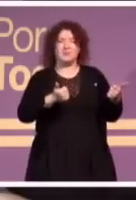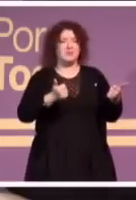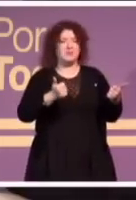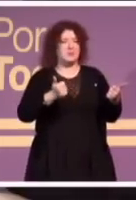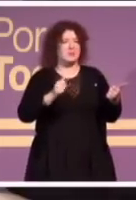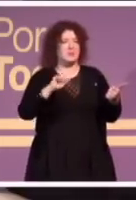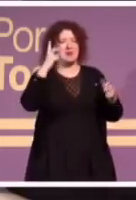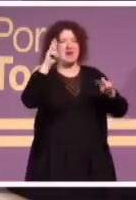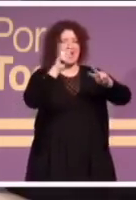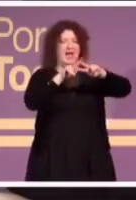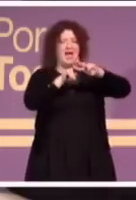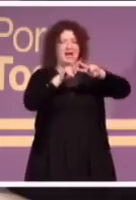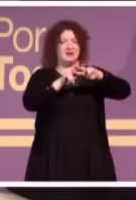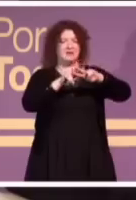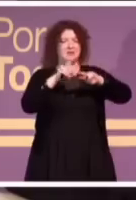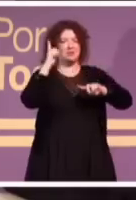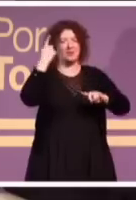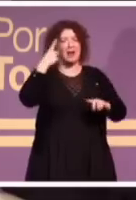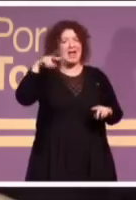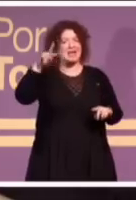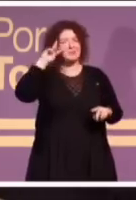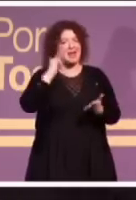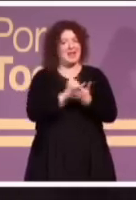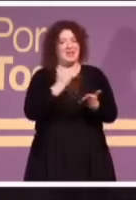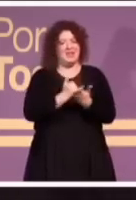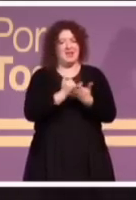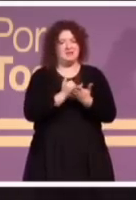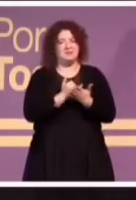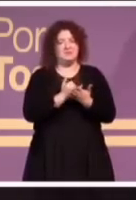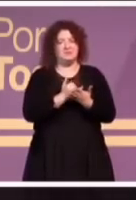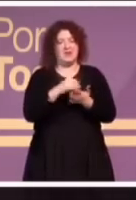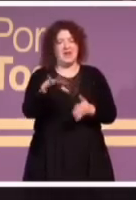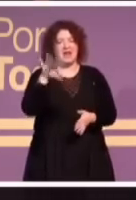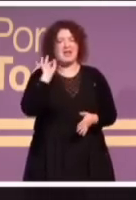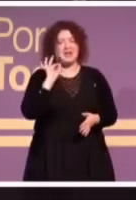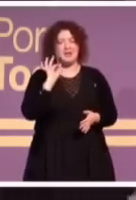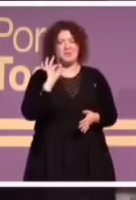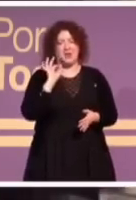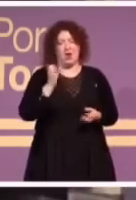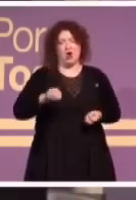hashtag con la primera experiencia para decir contémonos.